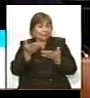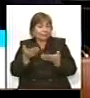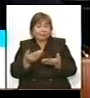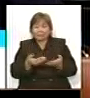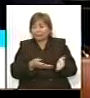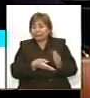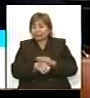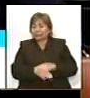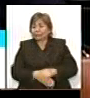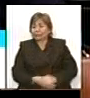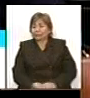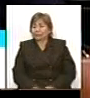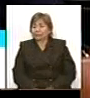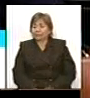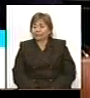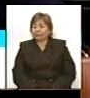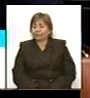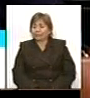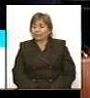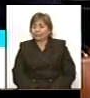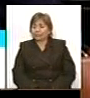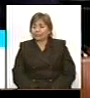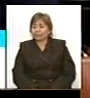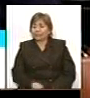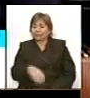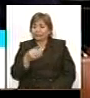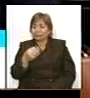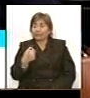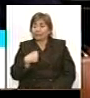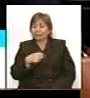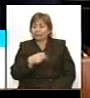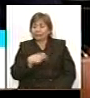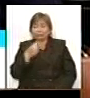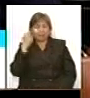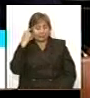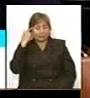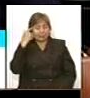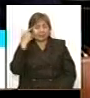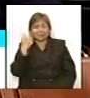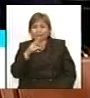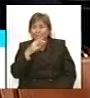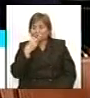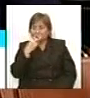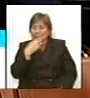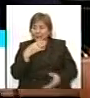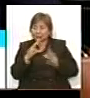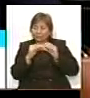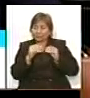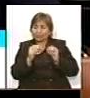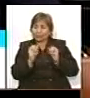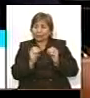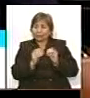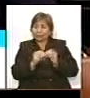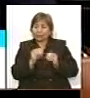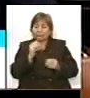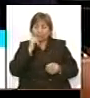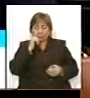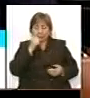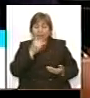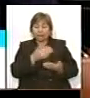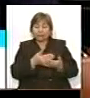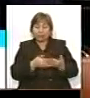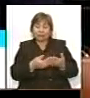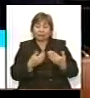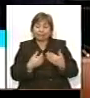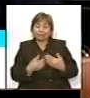pasen. Sí, o sea, realmente sí lo tenemos en cuenta, ya lo hemos conversado. Entonces yo lo más probable es que mañana ya tengan una cosa